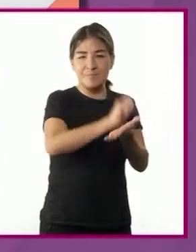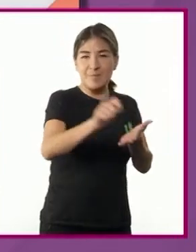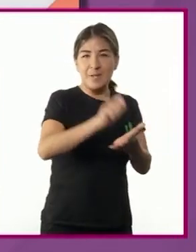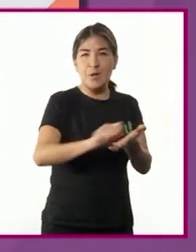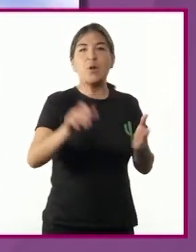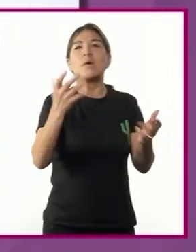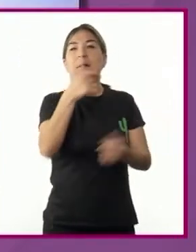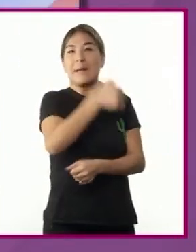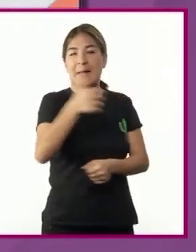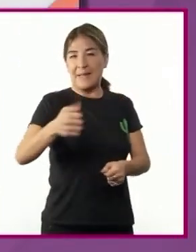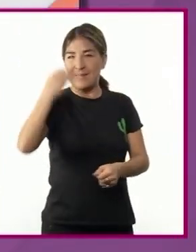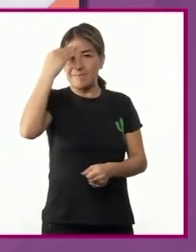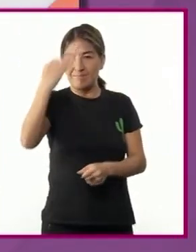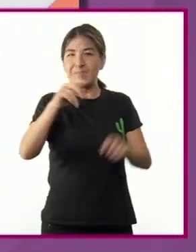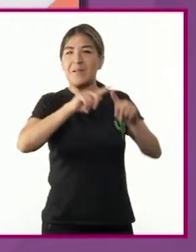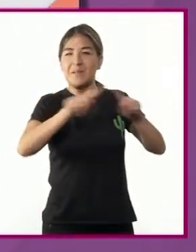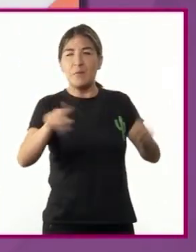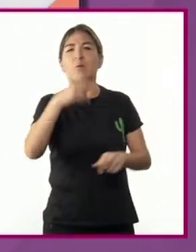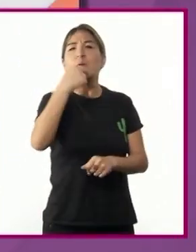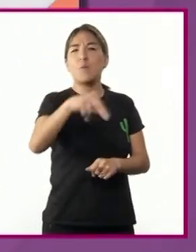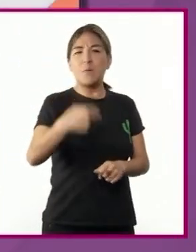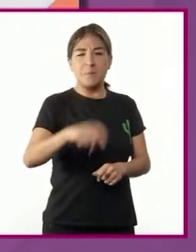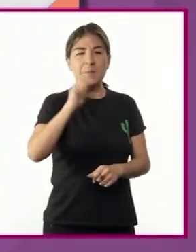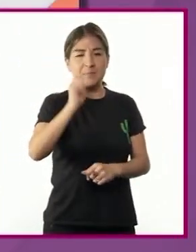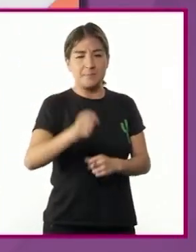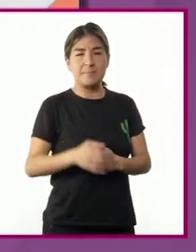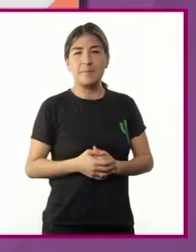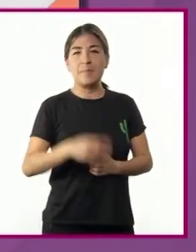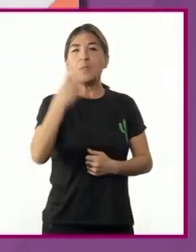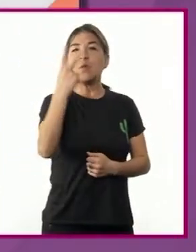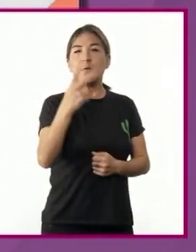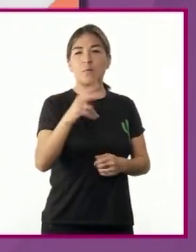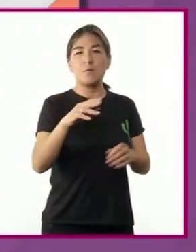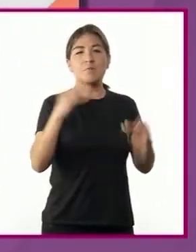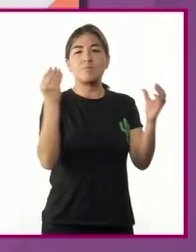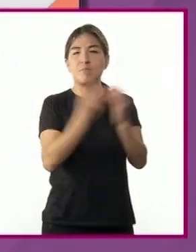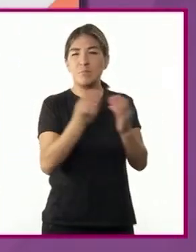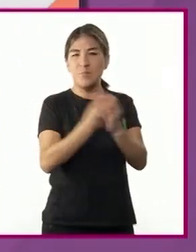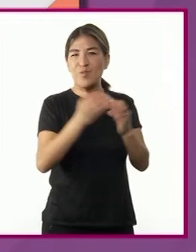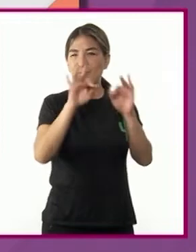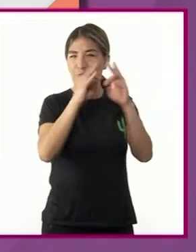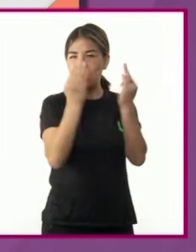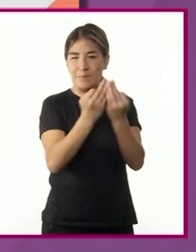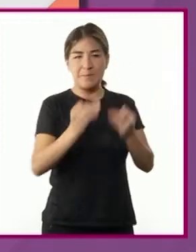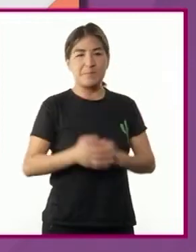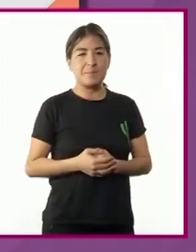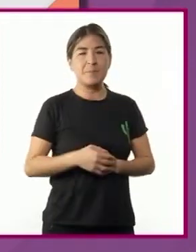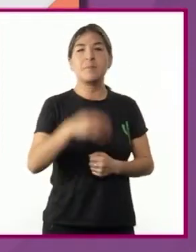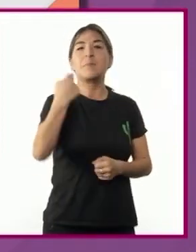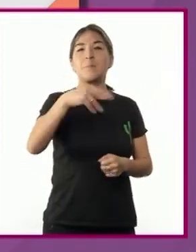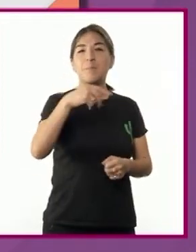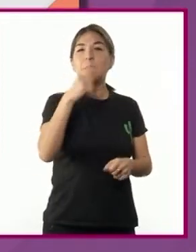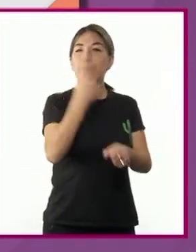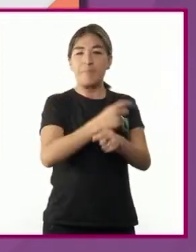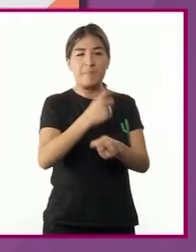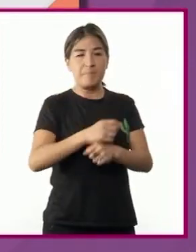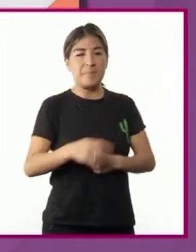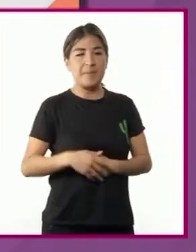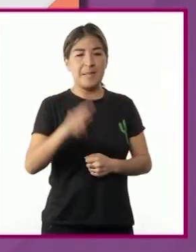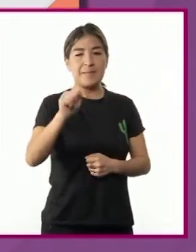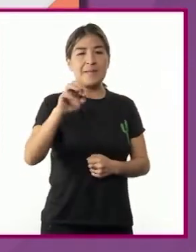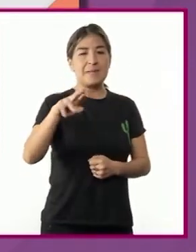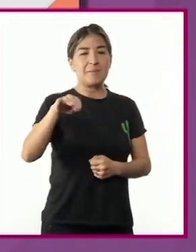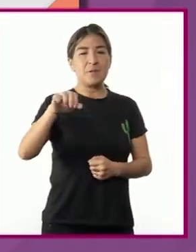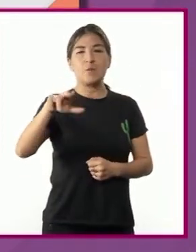distintos tiempos. Para nombrarlos, se emplean 2 nomenclaturas o estilos. Uno llamado